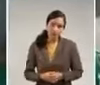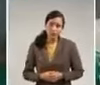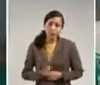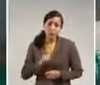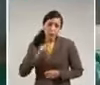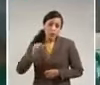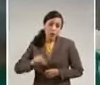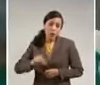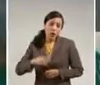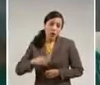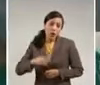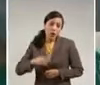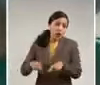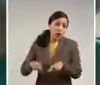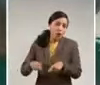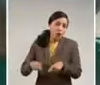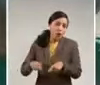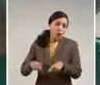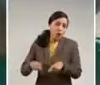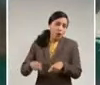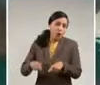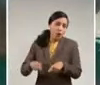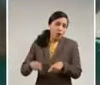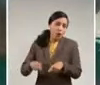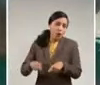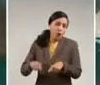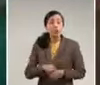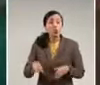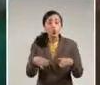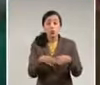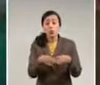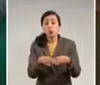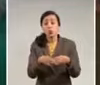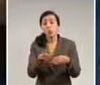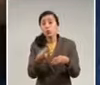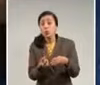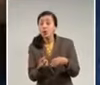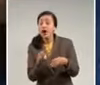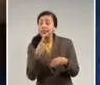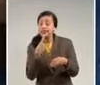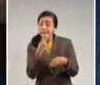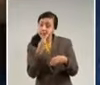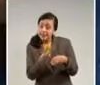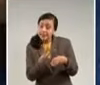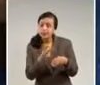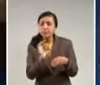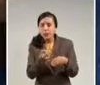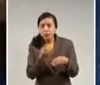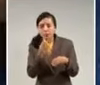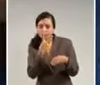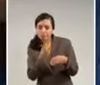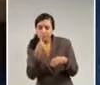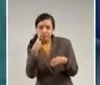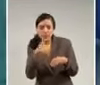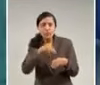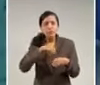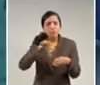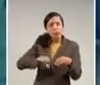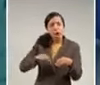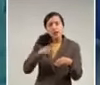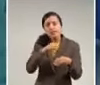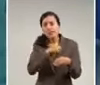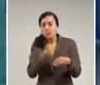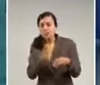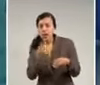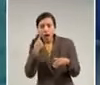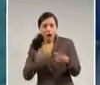esos grupos no dejan de estar soslayados porque hay una mejor situación. Se sigue la vigilancia, se siguen diagnosticando,